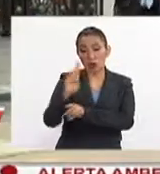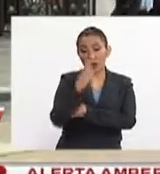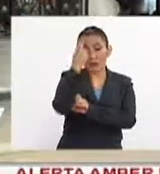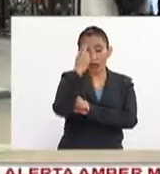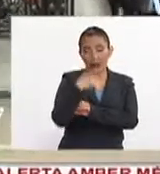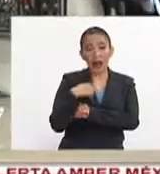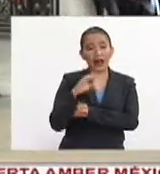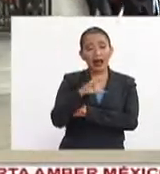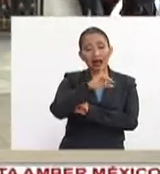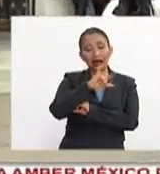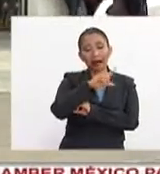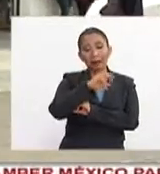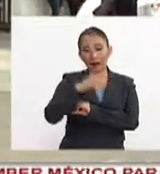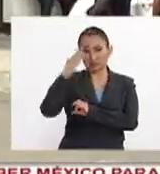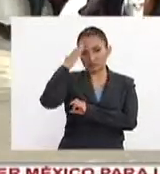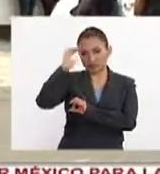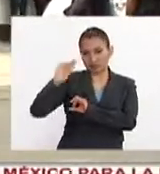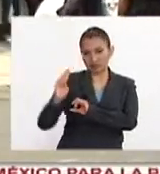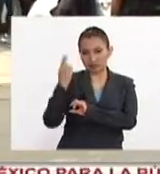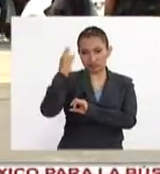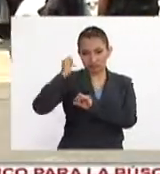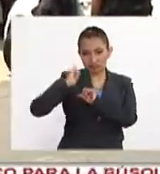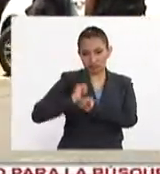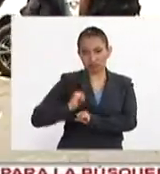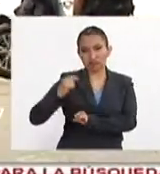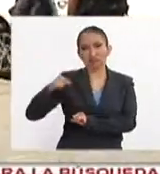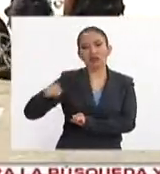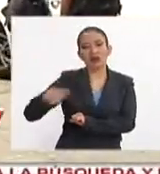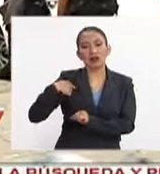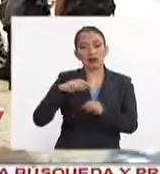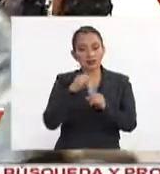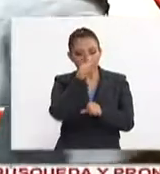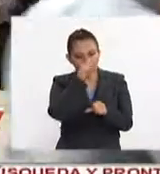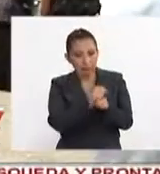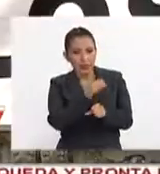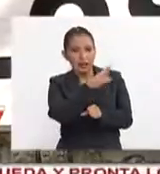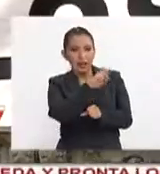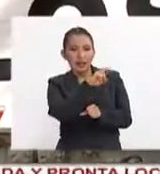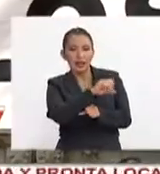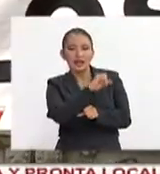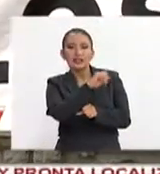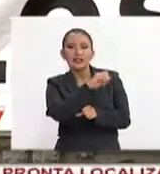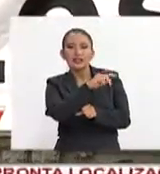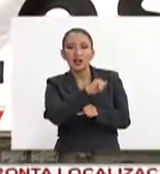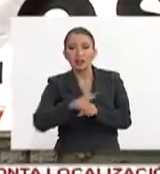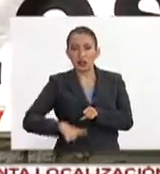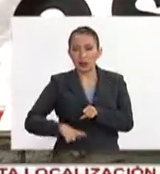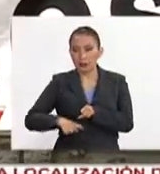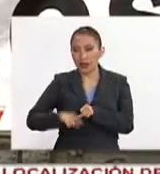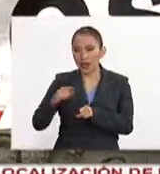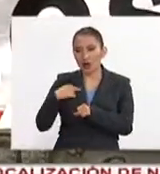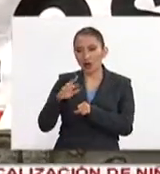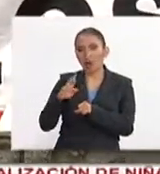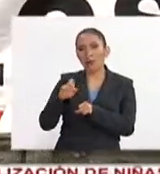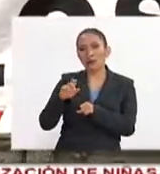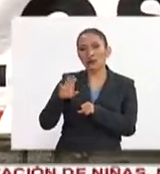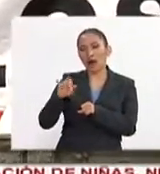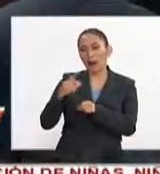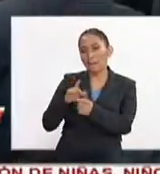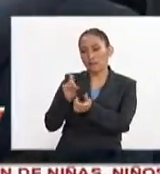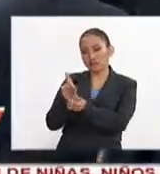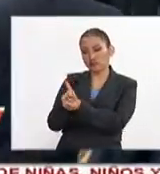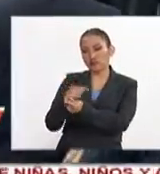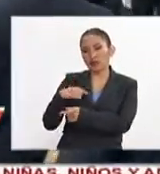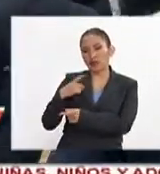Universidad de Morelos. Javier Sicilia y el rector Alejandro Vera se reunieron con los subsecretarios René Juárez Cisneros, de Gobierno, Roberto Campa, de